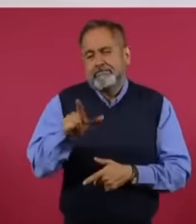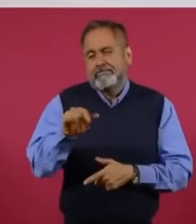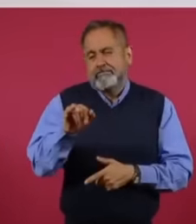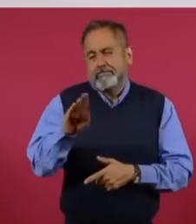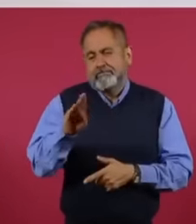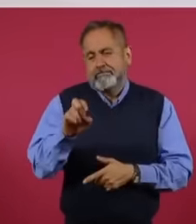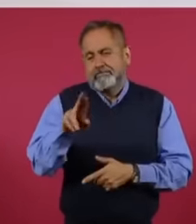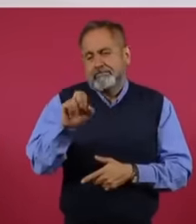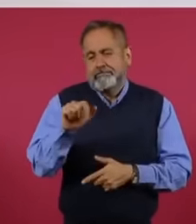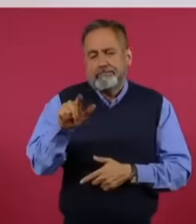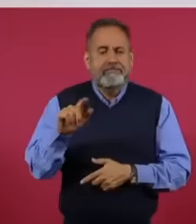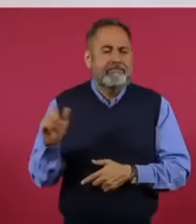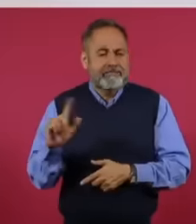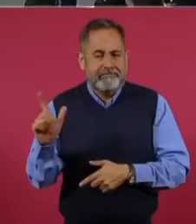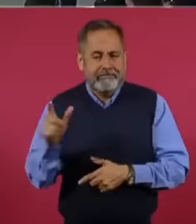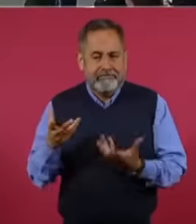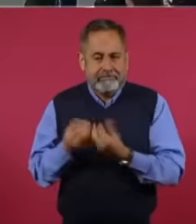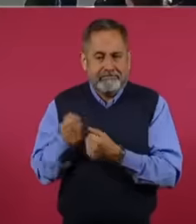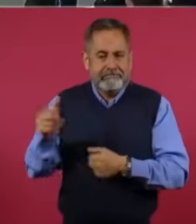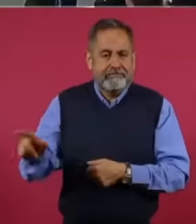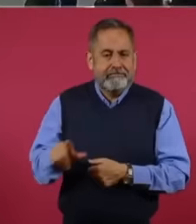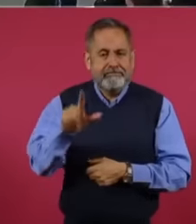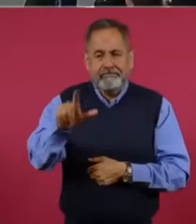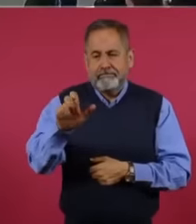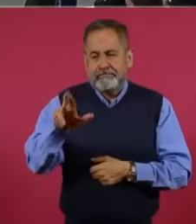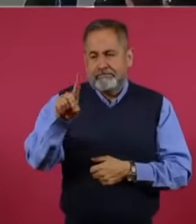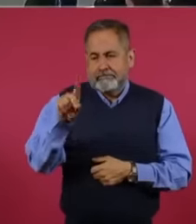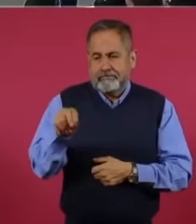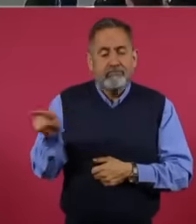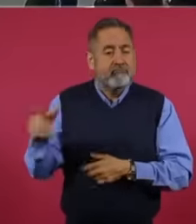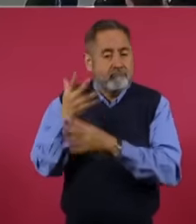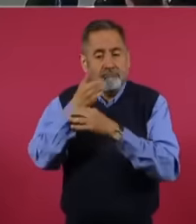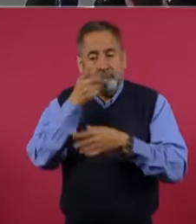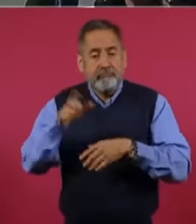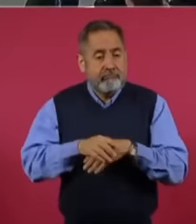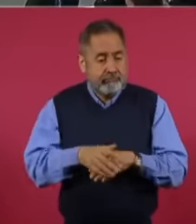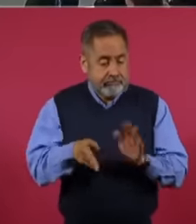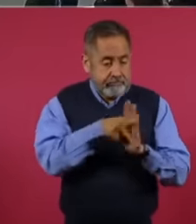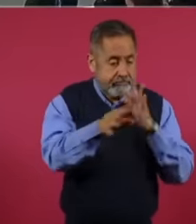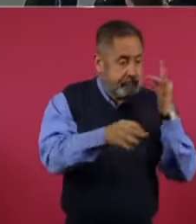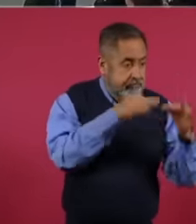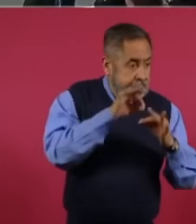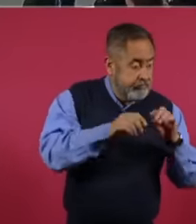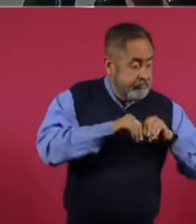decía que la prensa se regule con la prensa.